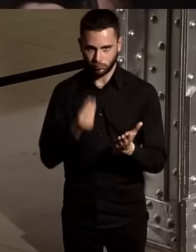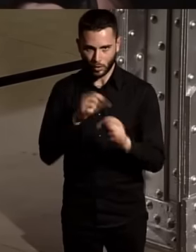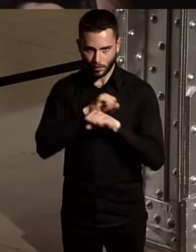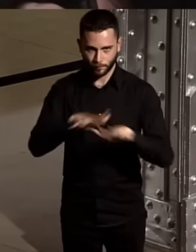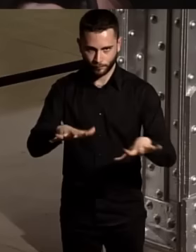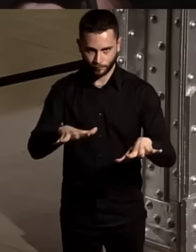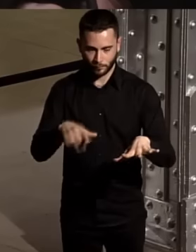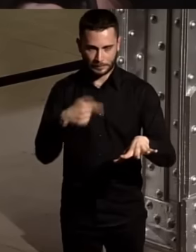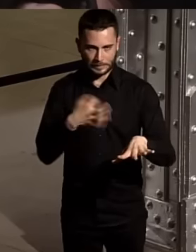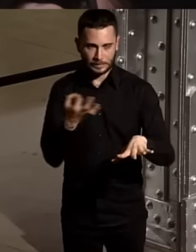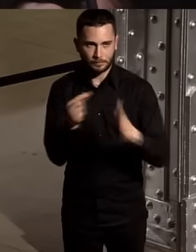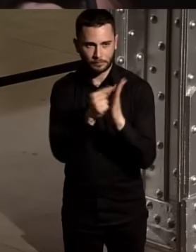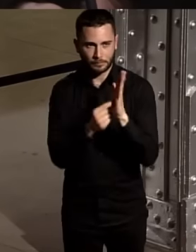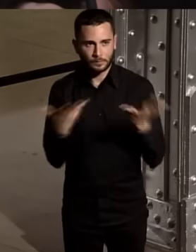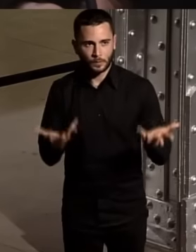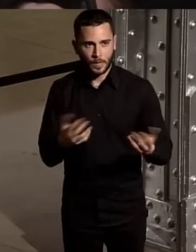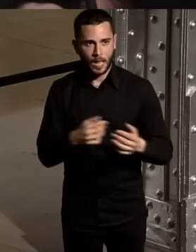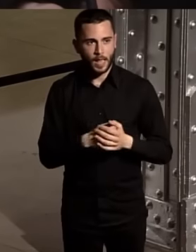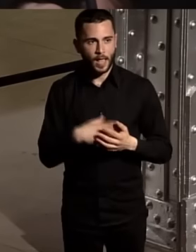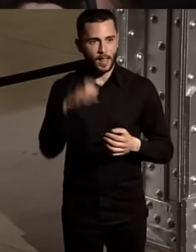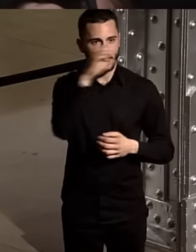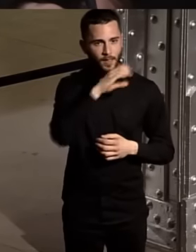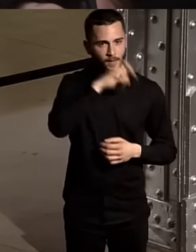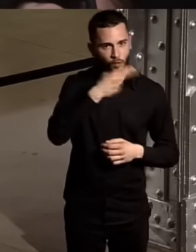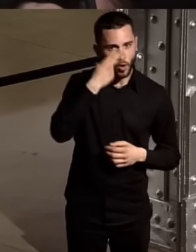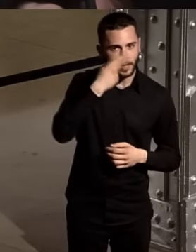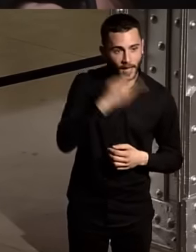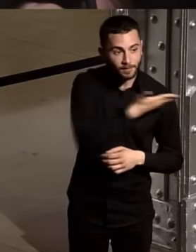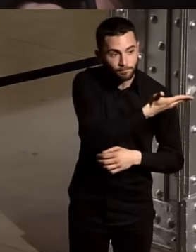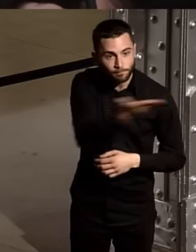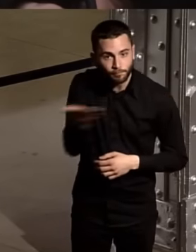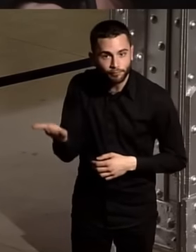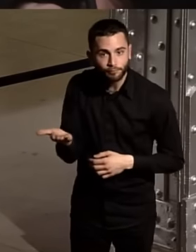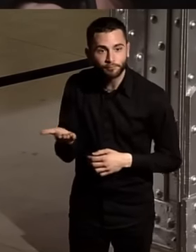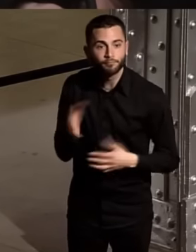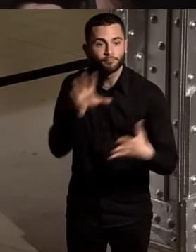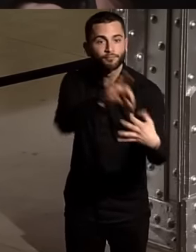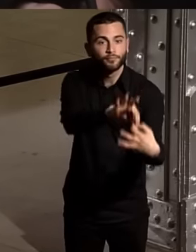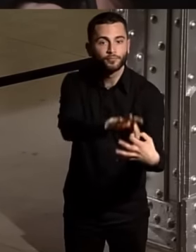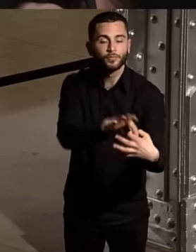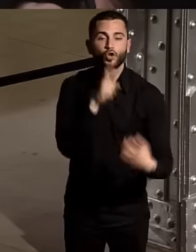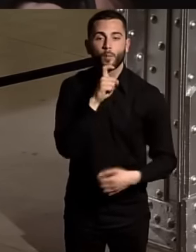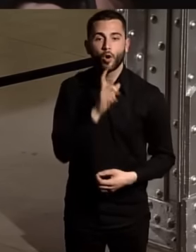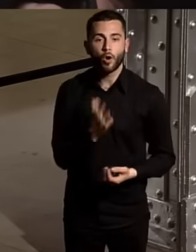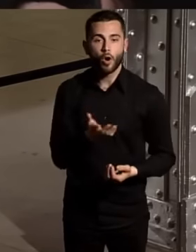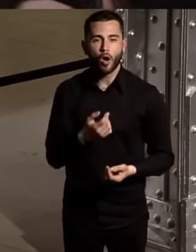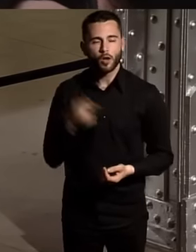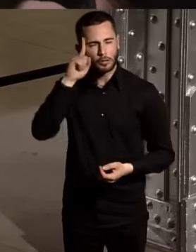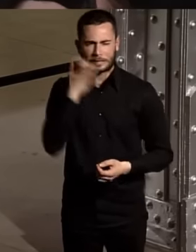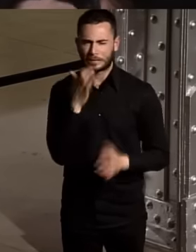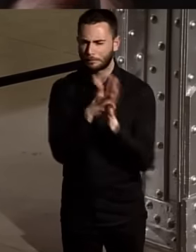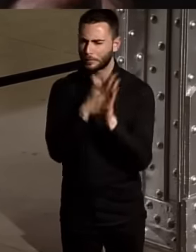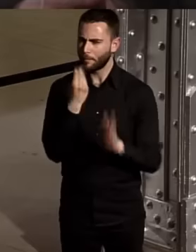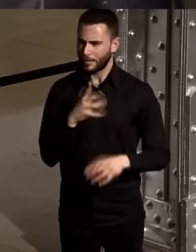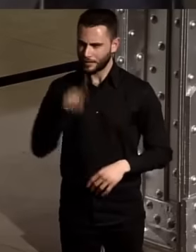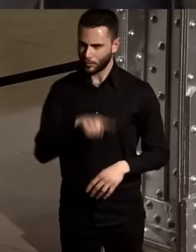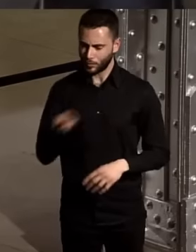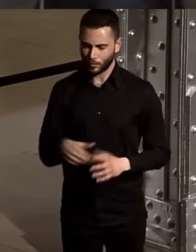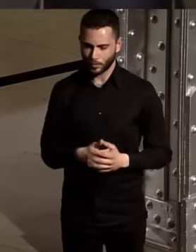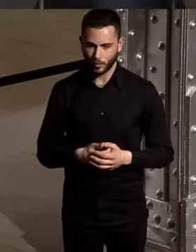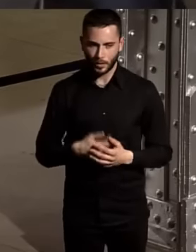transmitir lo que quiere transmitir el científico al ciudadano común eh No sé si me explico sí sí sí sí lo que pasa he puesto cara